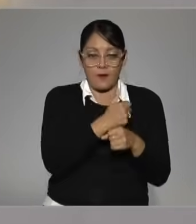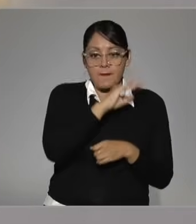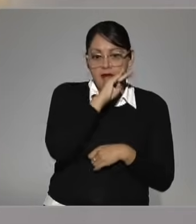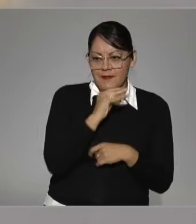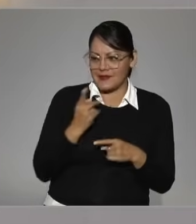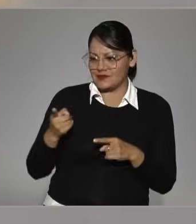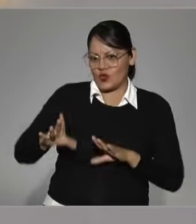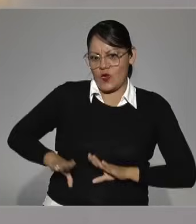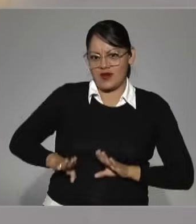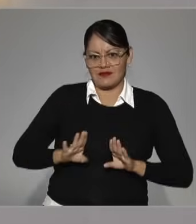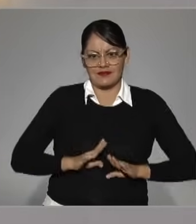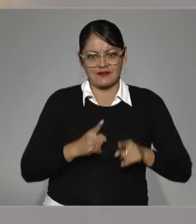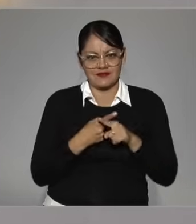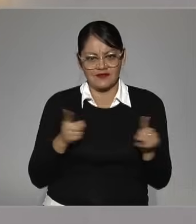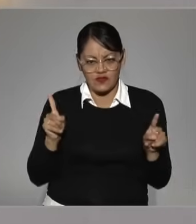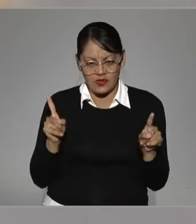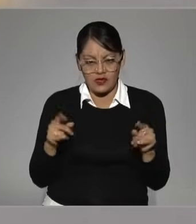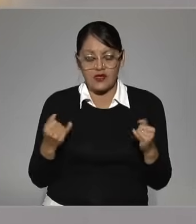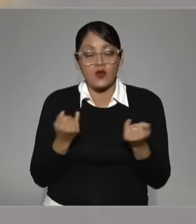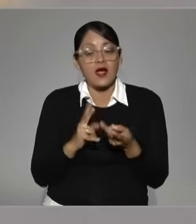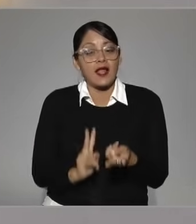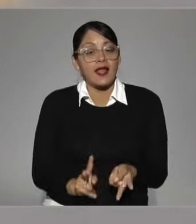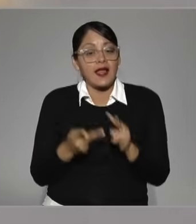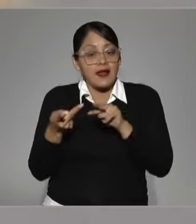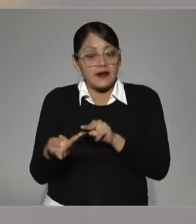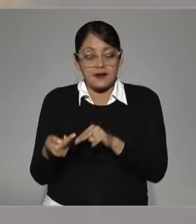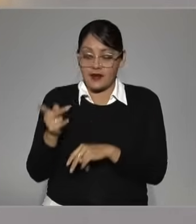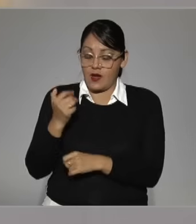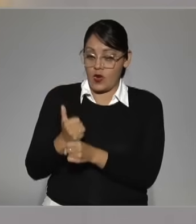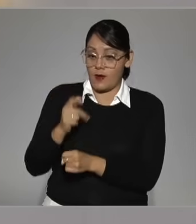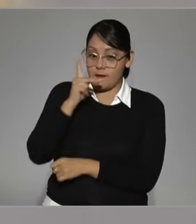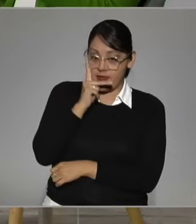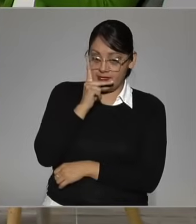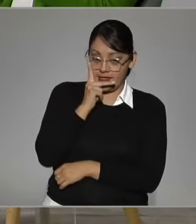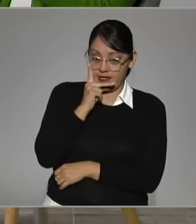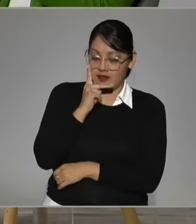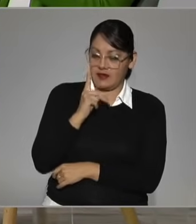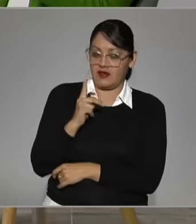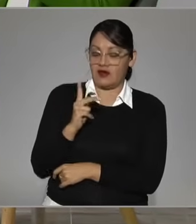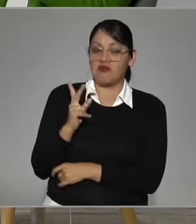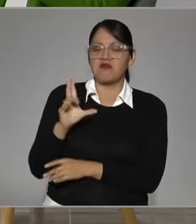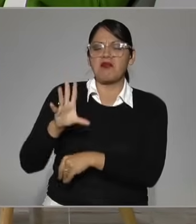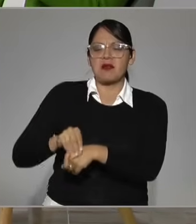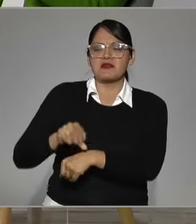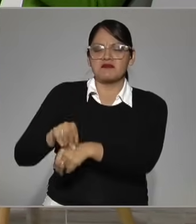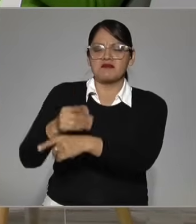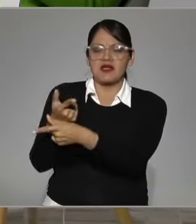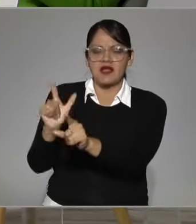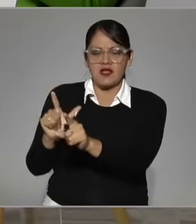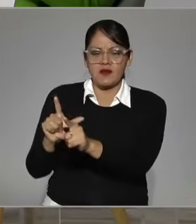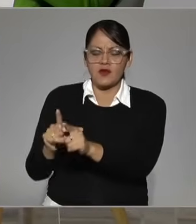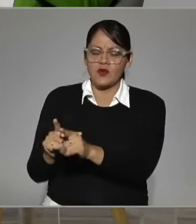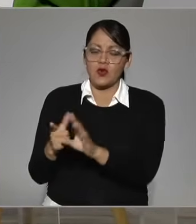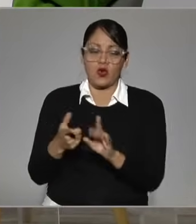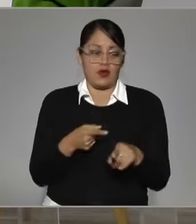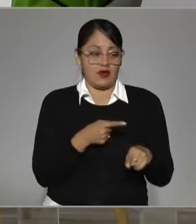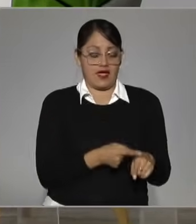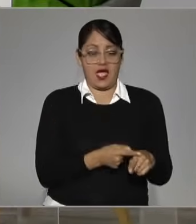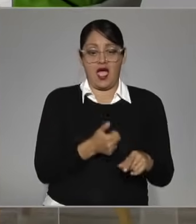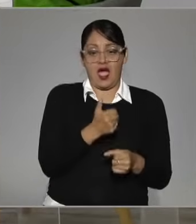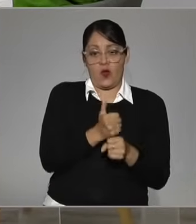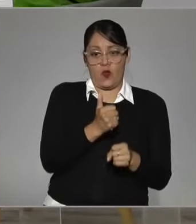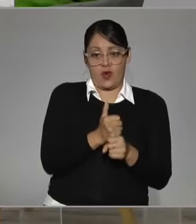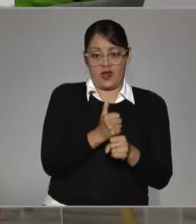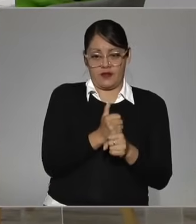viceversa, paternos o maternos pueden ser más permisivos y no importando nada más que consentir al nieto. ¿Qué se debe hacer en estos